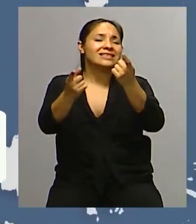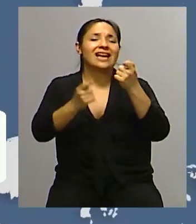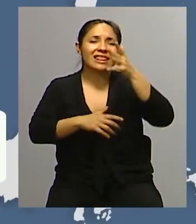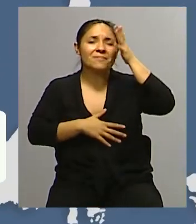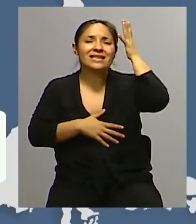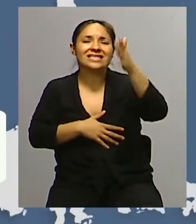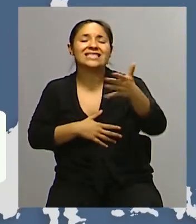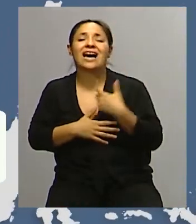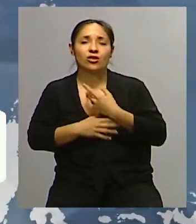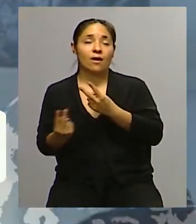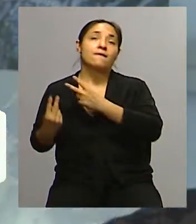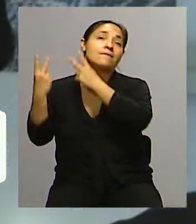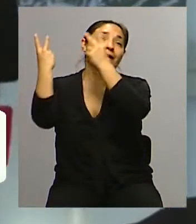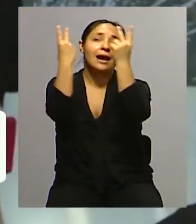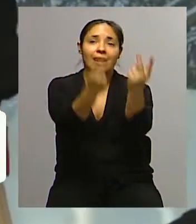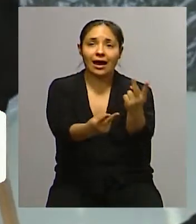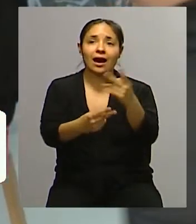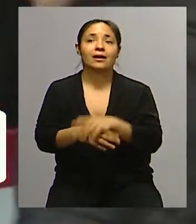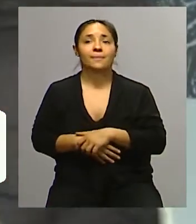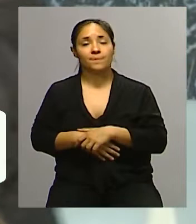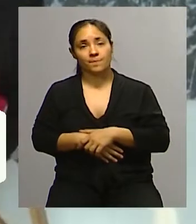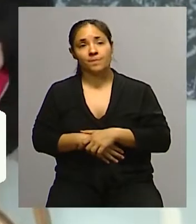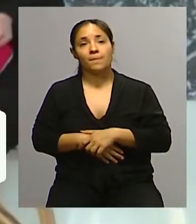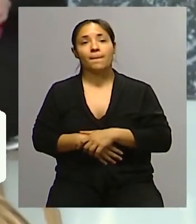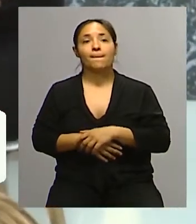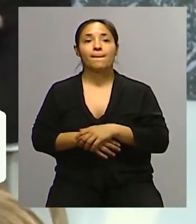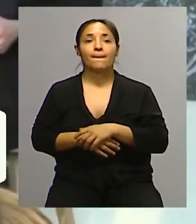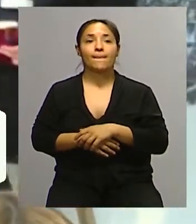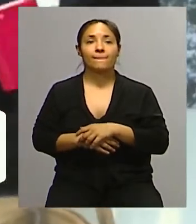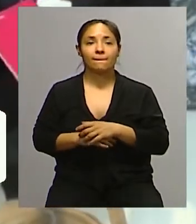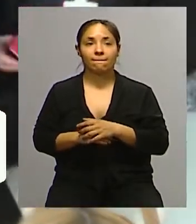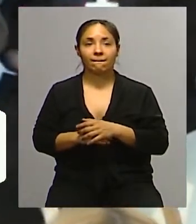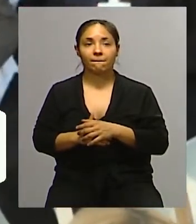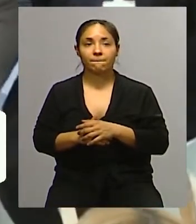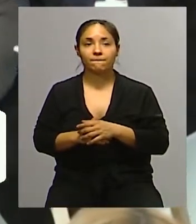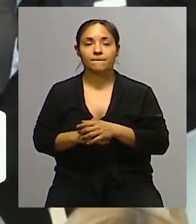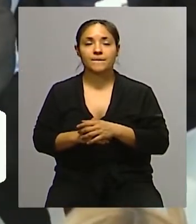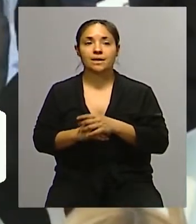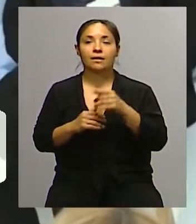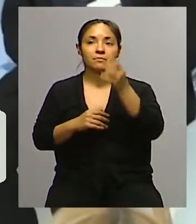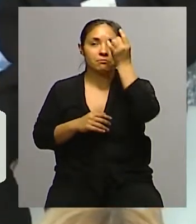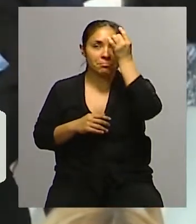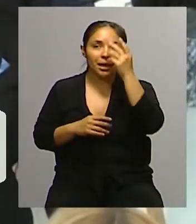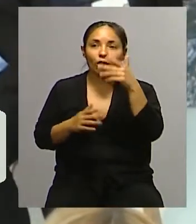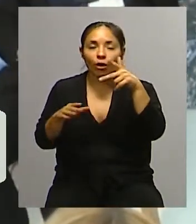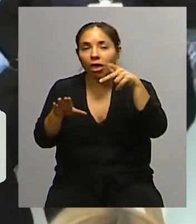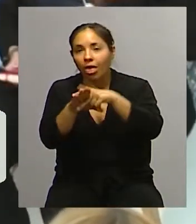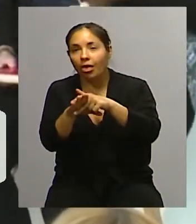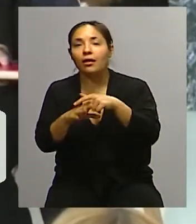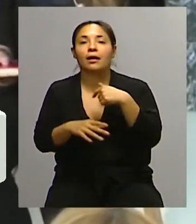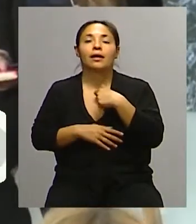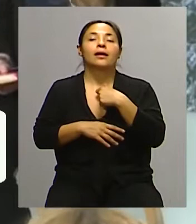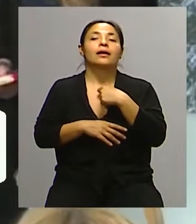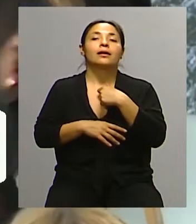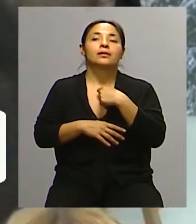de viajar y todo lo que eso implica, ¿no? Se cuestionaban los vuelos, ¿no? Perdón, Gaby, que te interrumpa, pero se cuestionaba